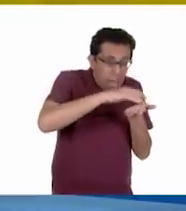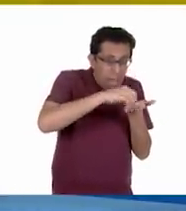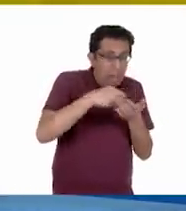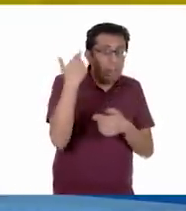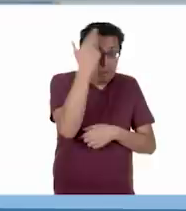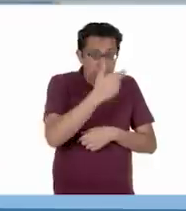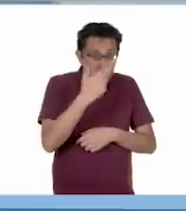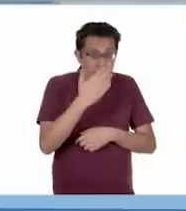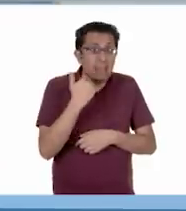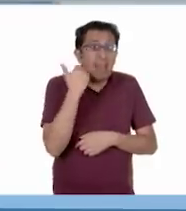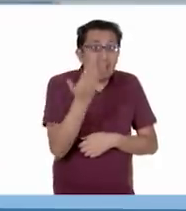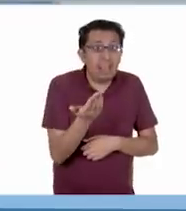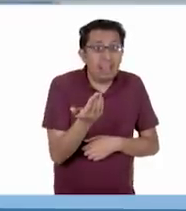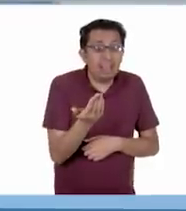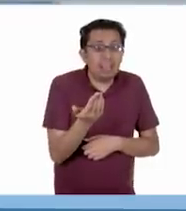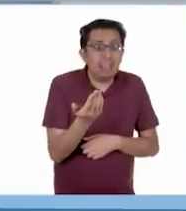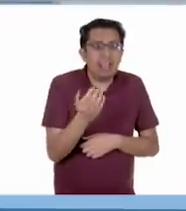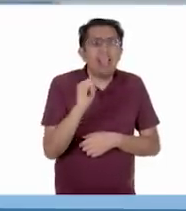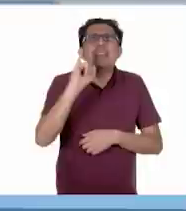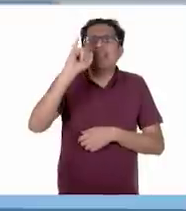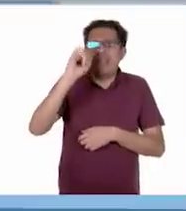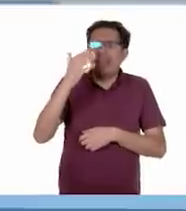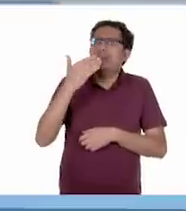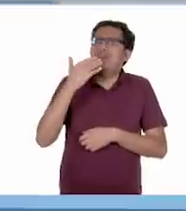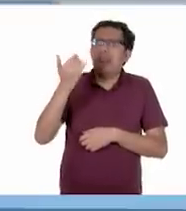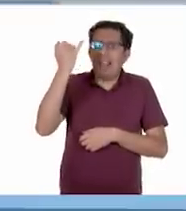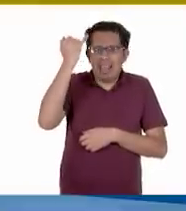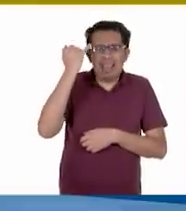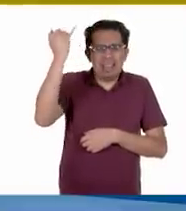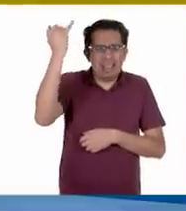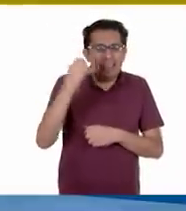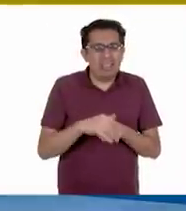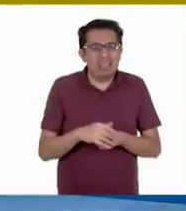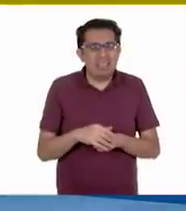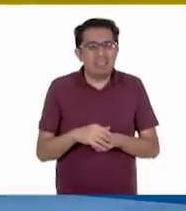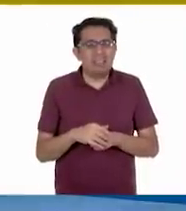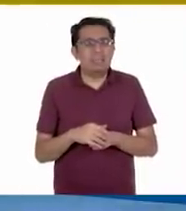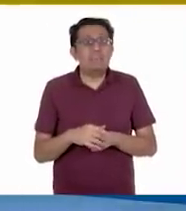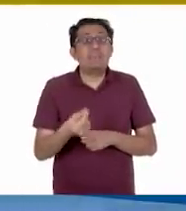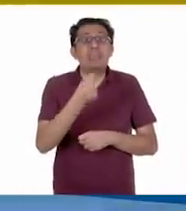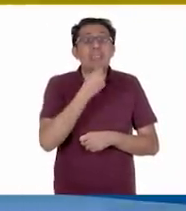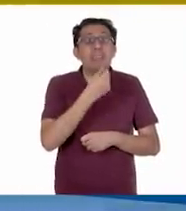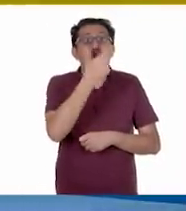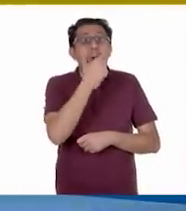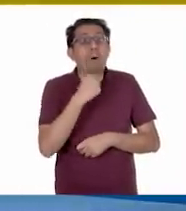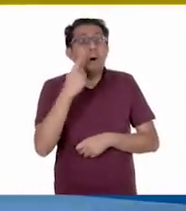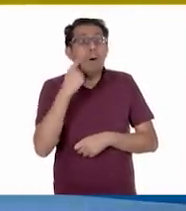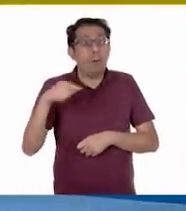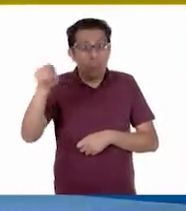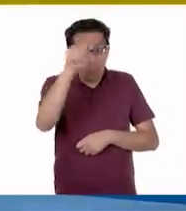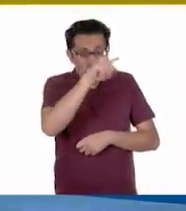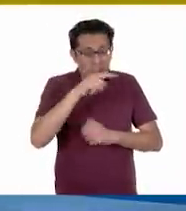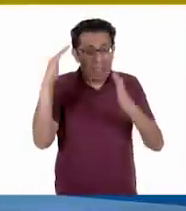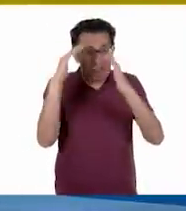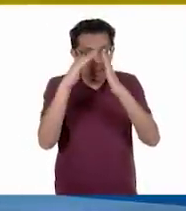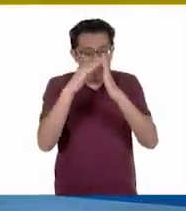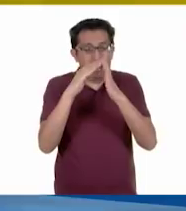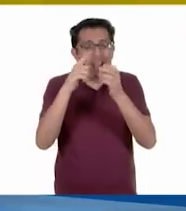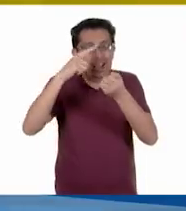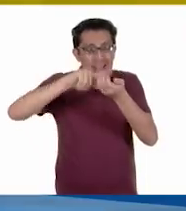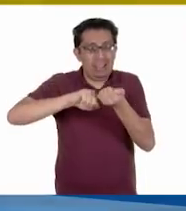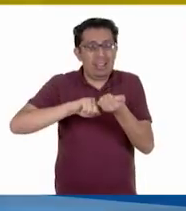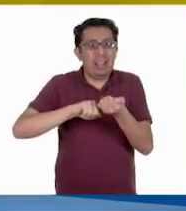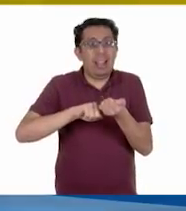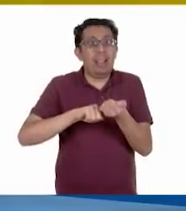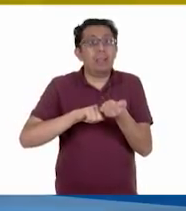texto? Sí, me parece muy buena idea. Muy bien. Niñas y niños que están en sus casas, aquí tenemos